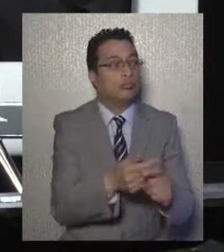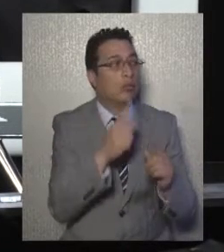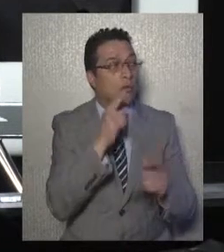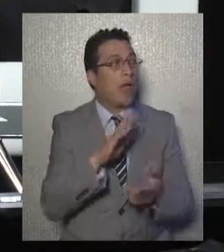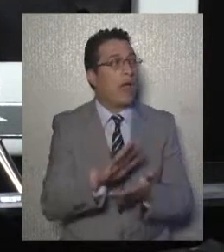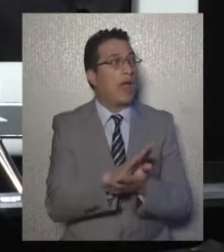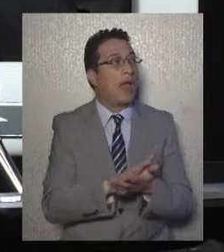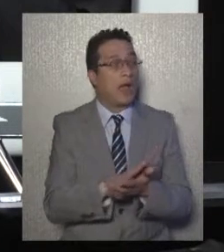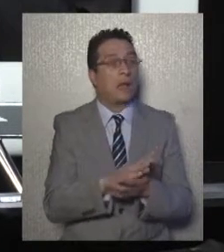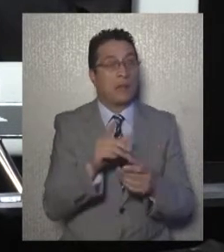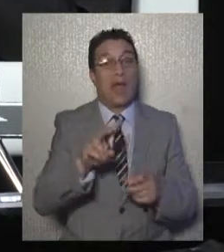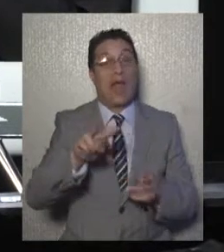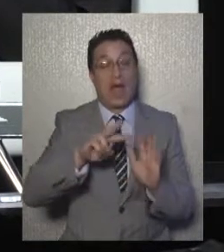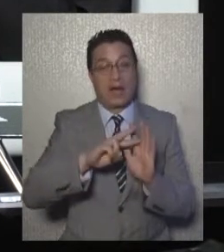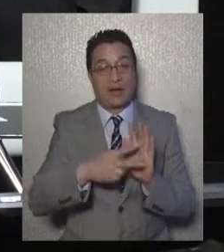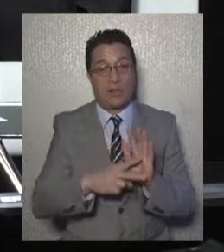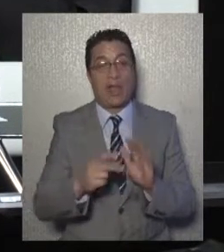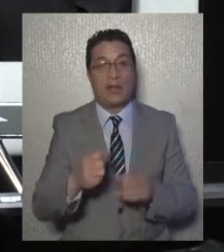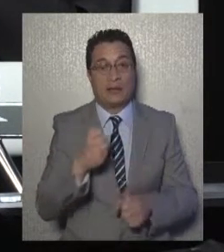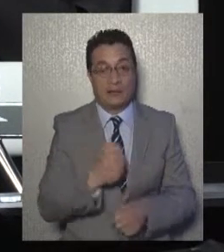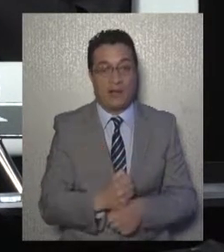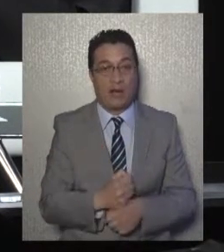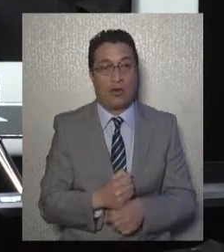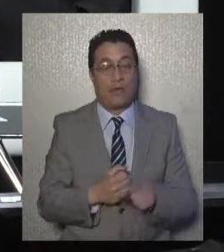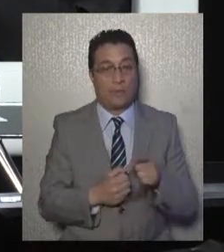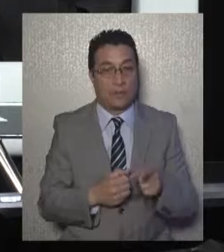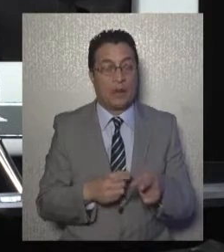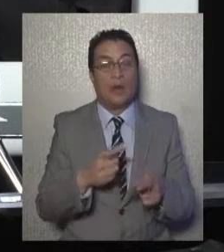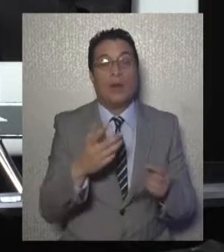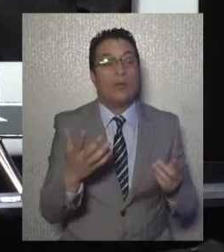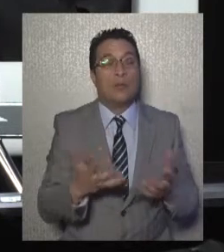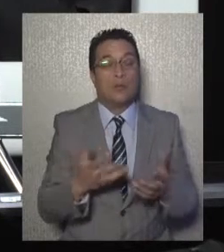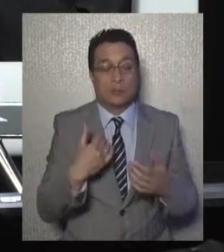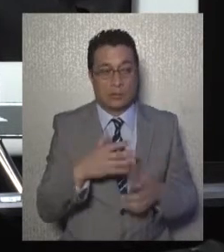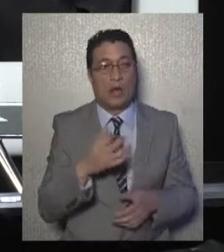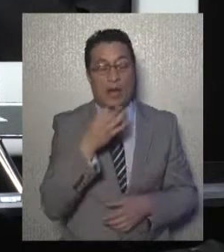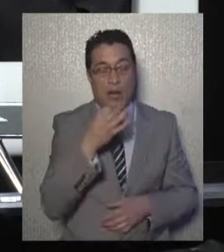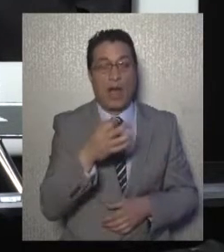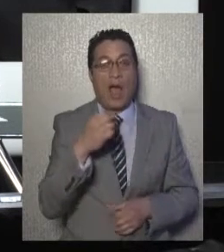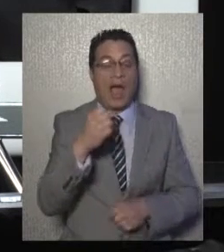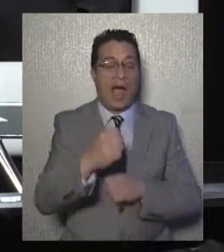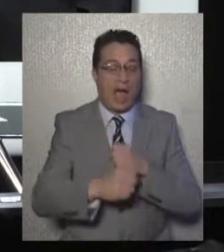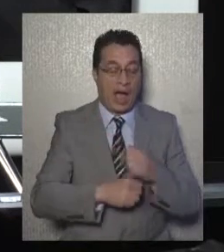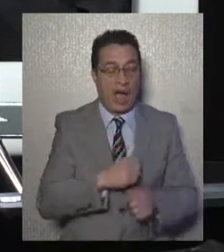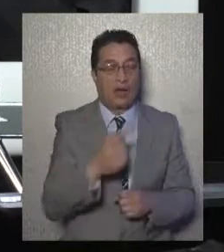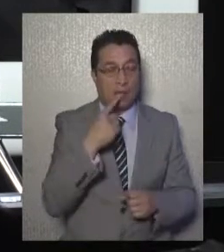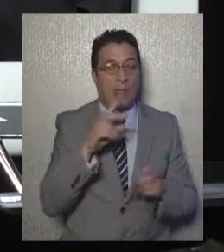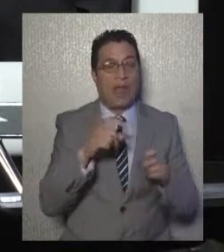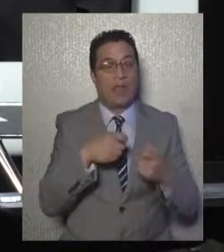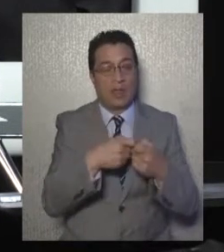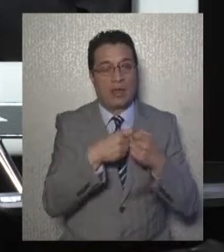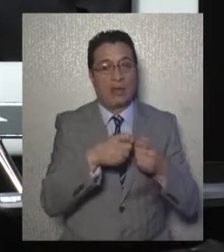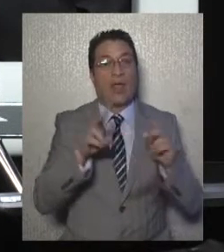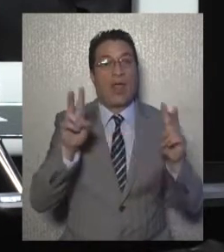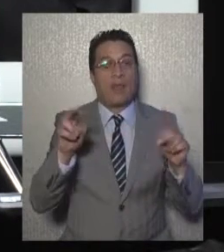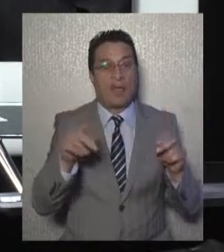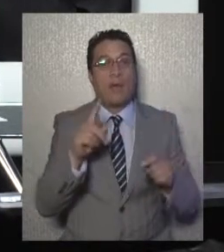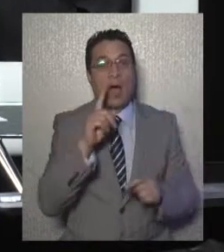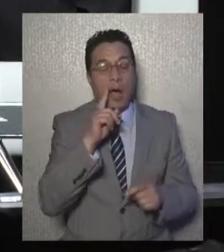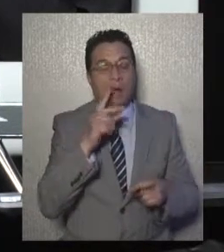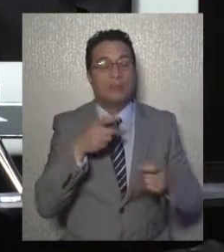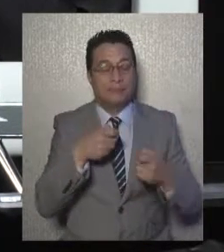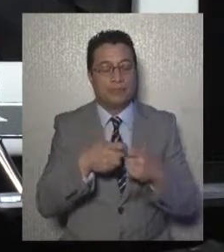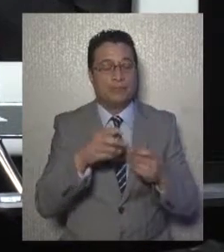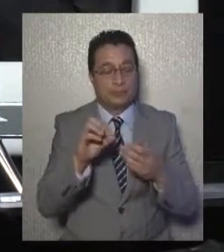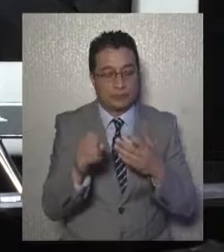ejemplo, al tema de la reforma laboral. Y pecadores de omisión, porque vaya que llevamos años discutiendo temas que hay que destrabar,